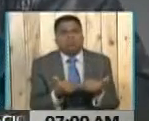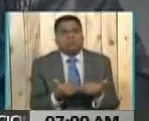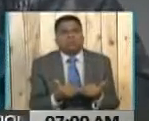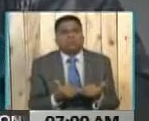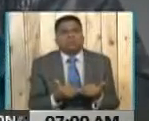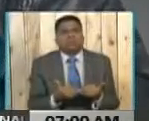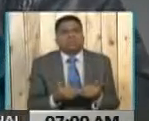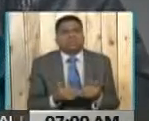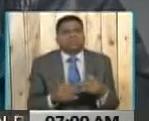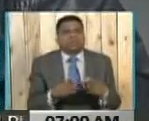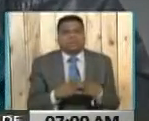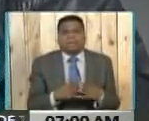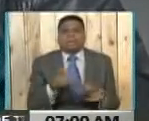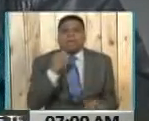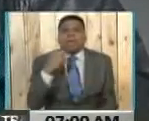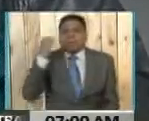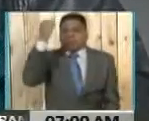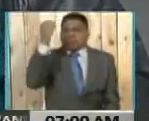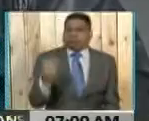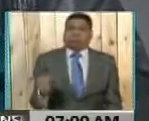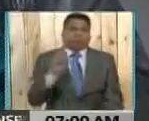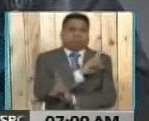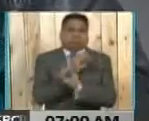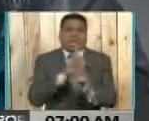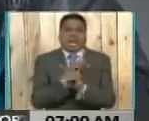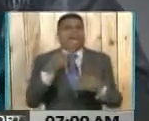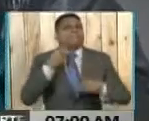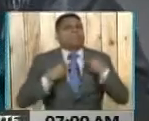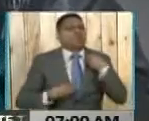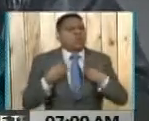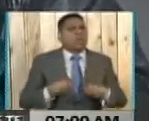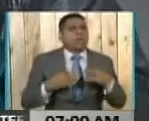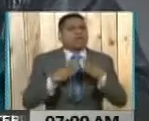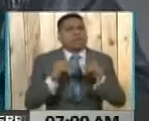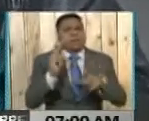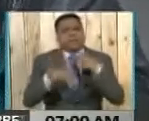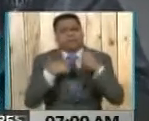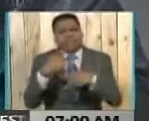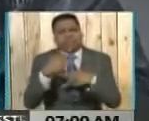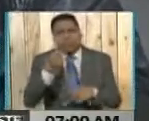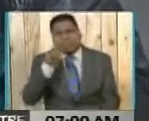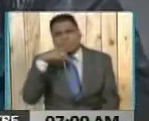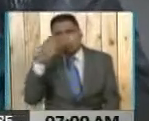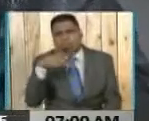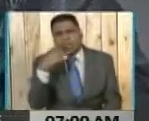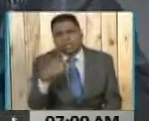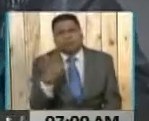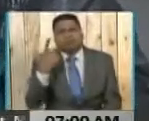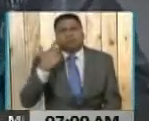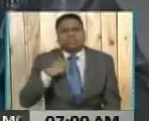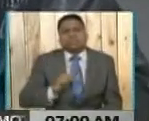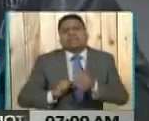lo descolonial. Una preocupación con la identidad, la idea de que el proceso político tiene que